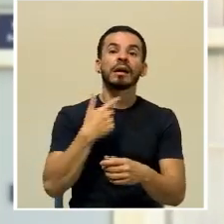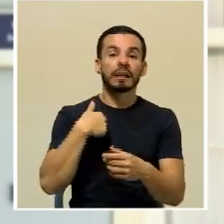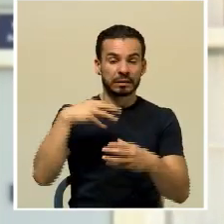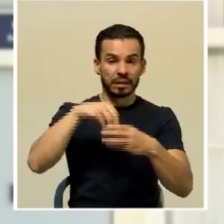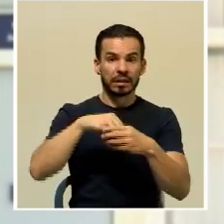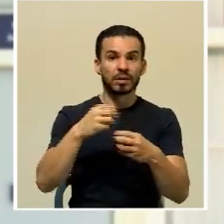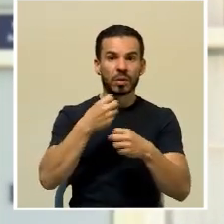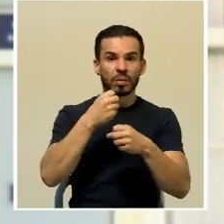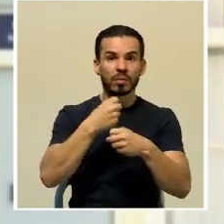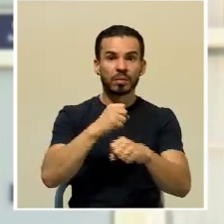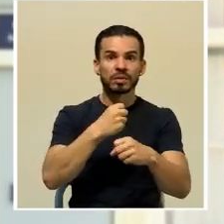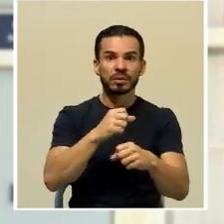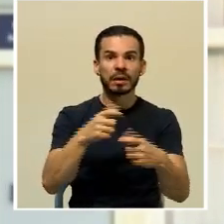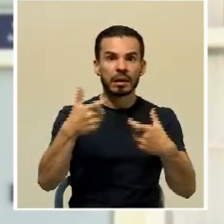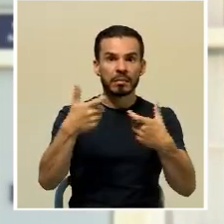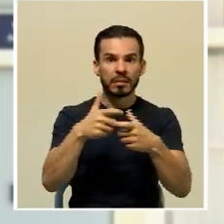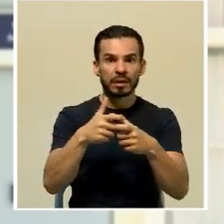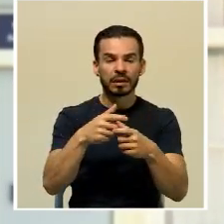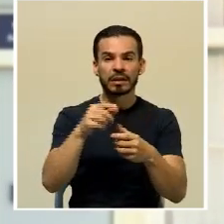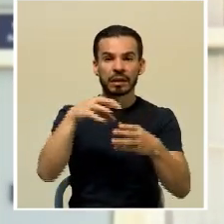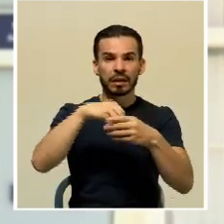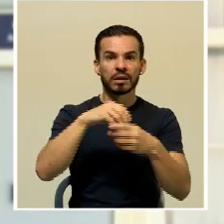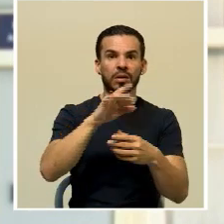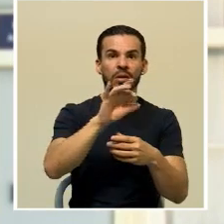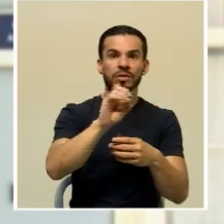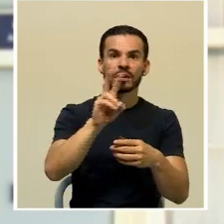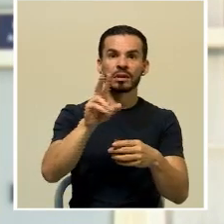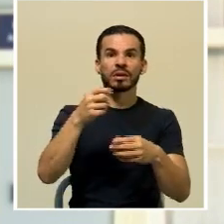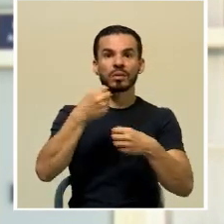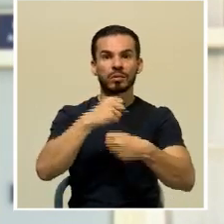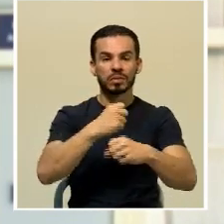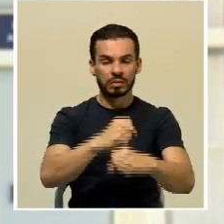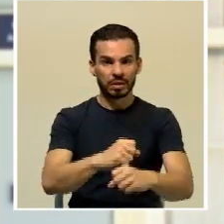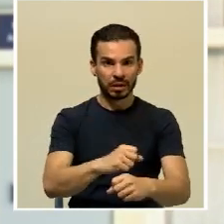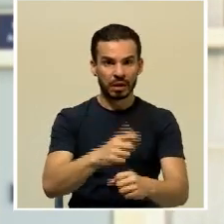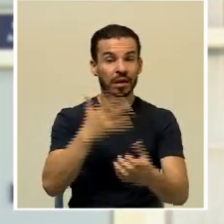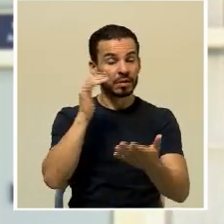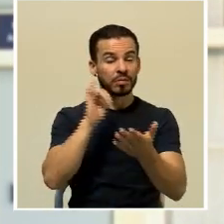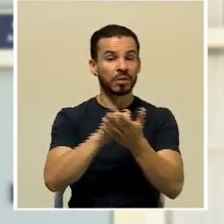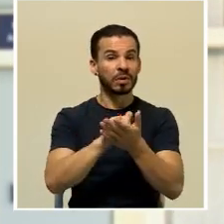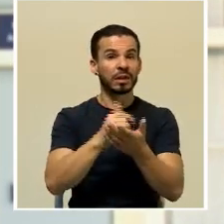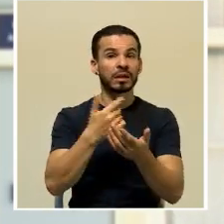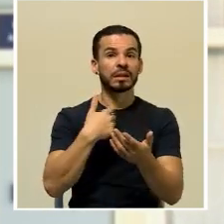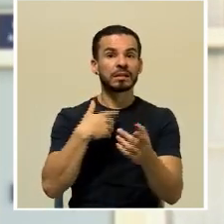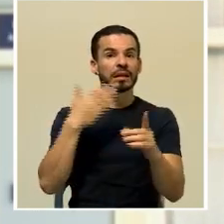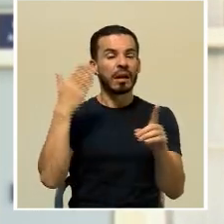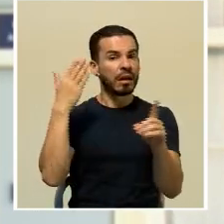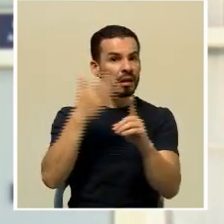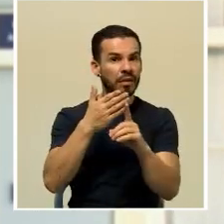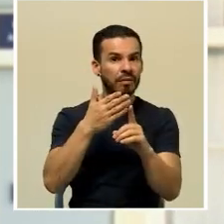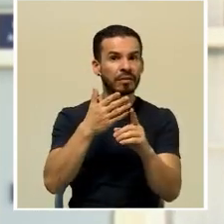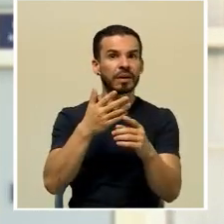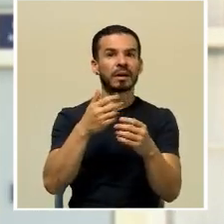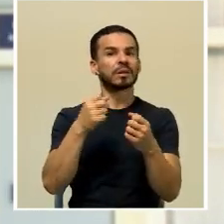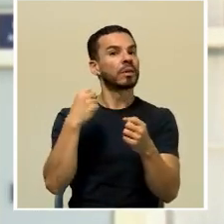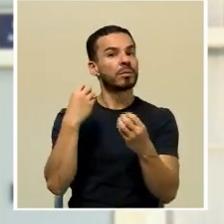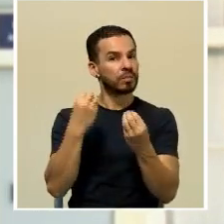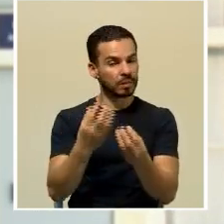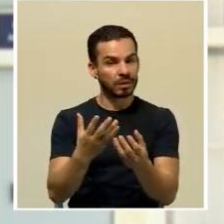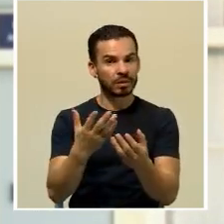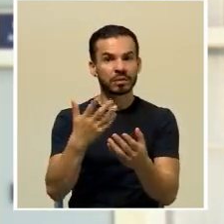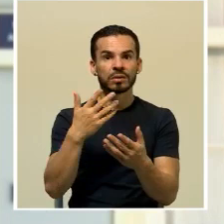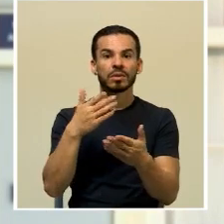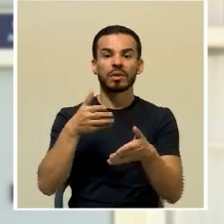municipalidades de menos recursos entre las 82 municipalidades. De manera que se golpea en